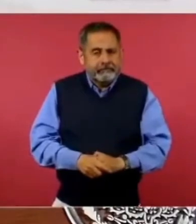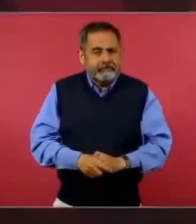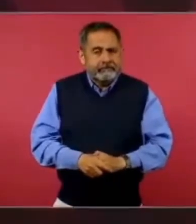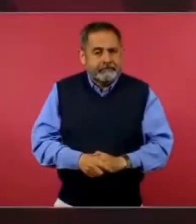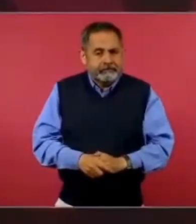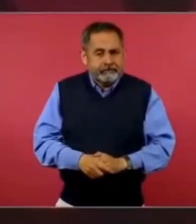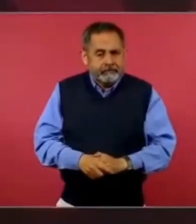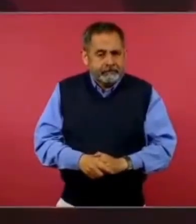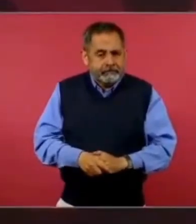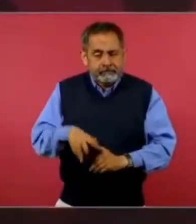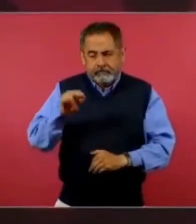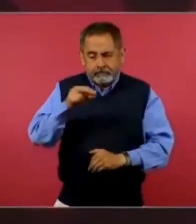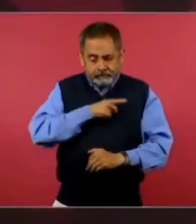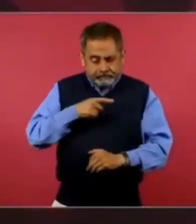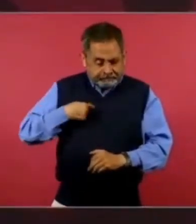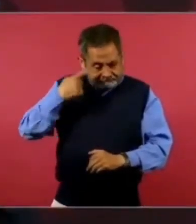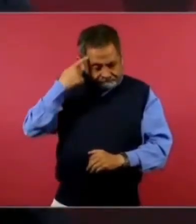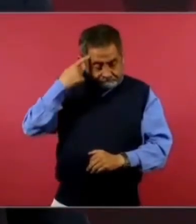Y nunca olvidar